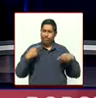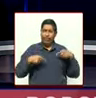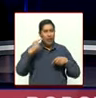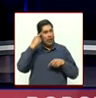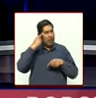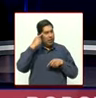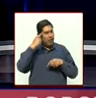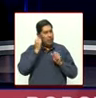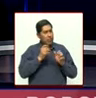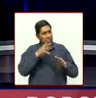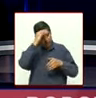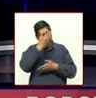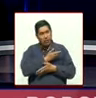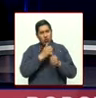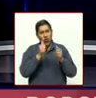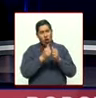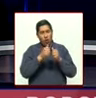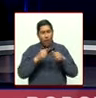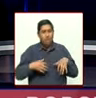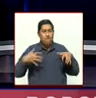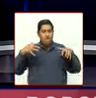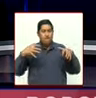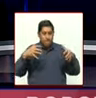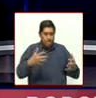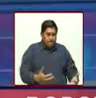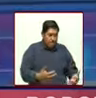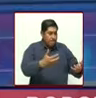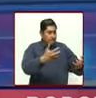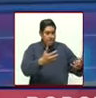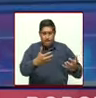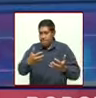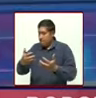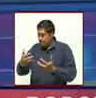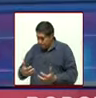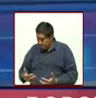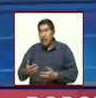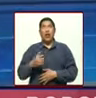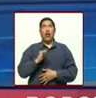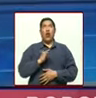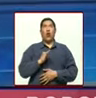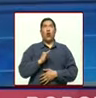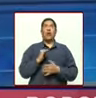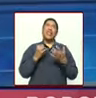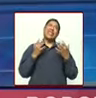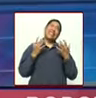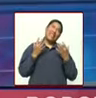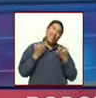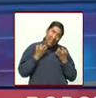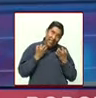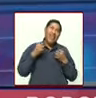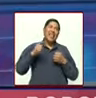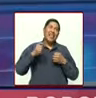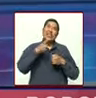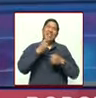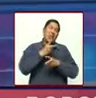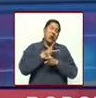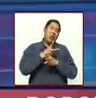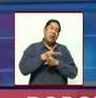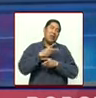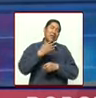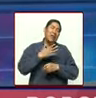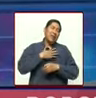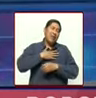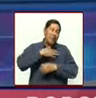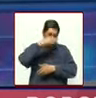¿Se imaginan dejar a sus hijos con robots? En este momento, la verdad, yo quisiera, sí, necesito una niñera, necesito